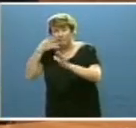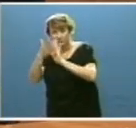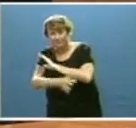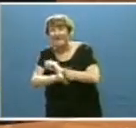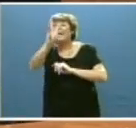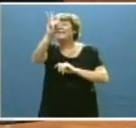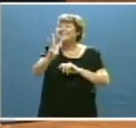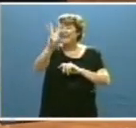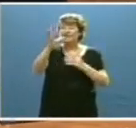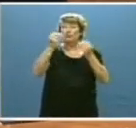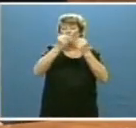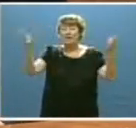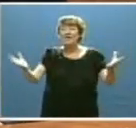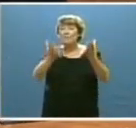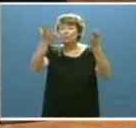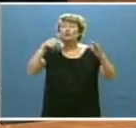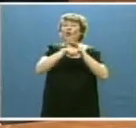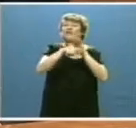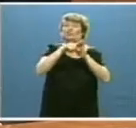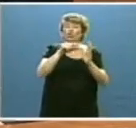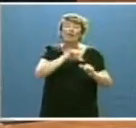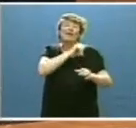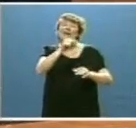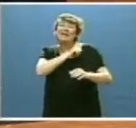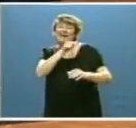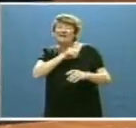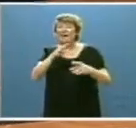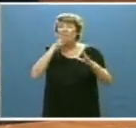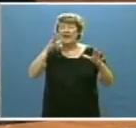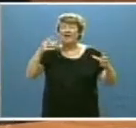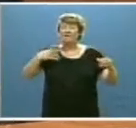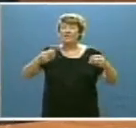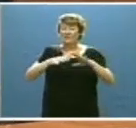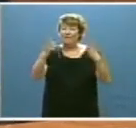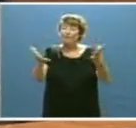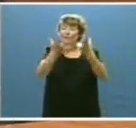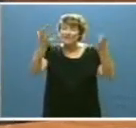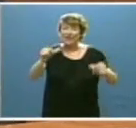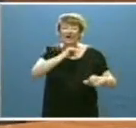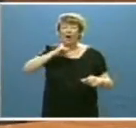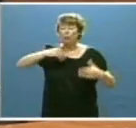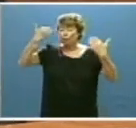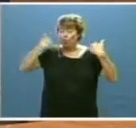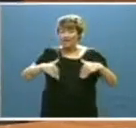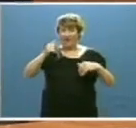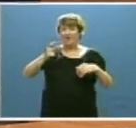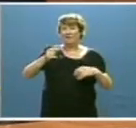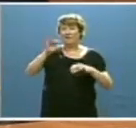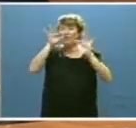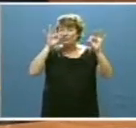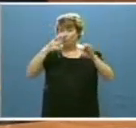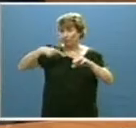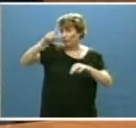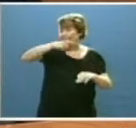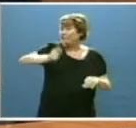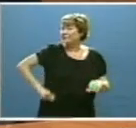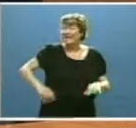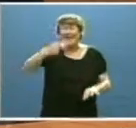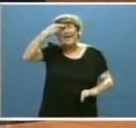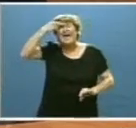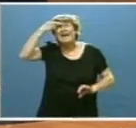impulso de la gestión clínica como fórmula para aumentar la autonomía y la capacidad de decisión de los profesionales respetando escrupulosamente